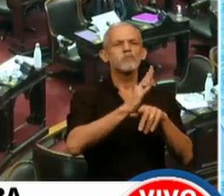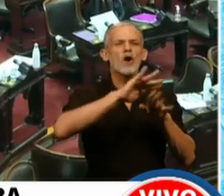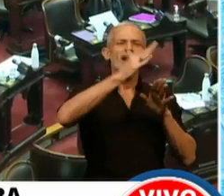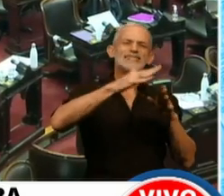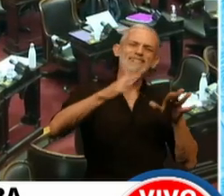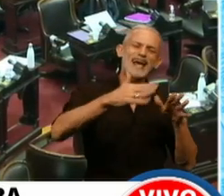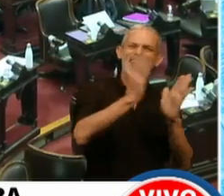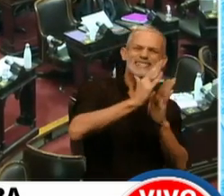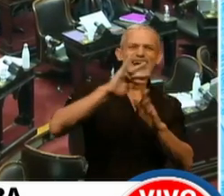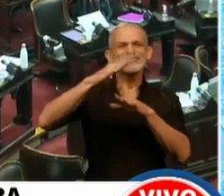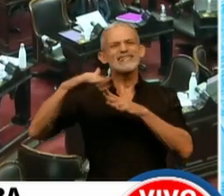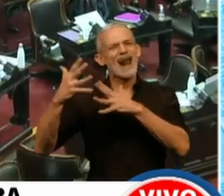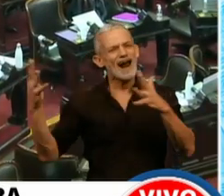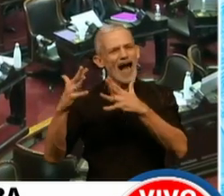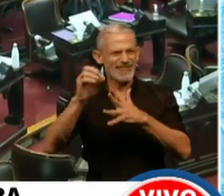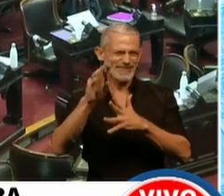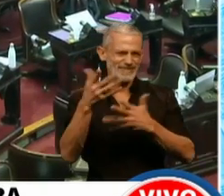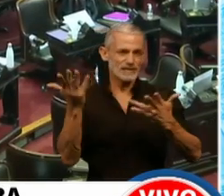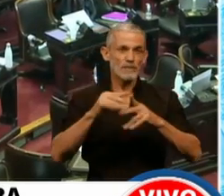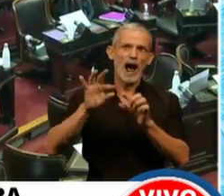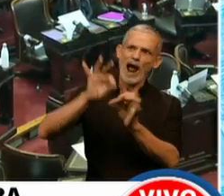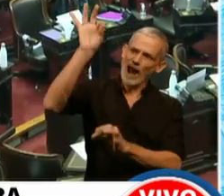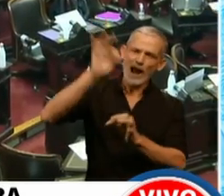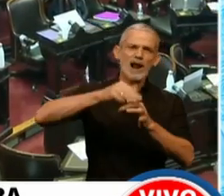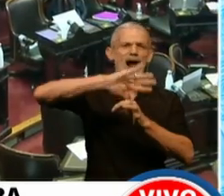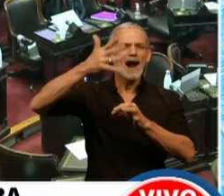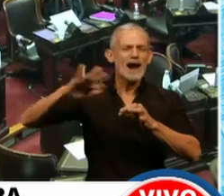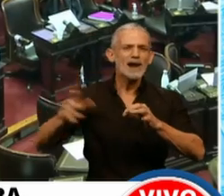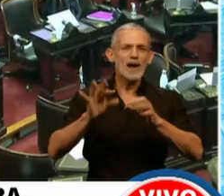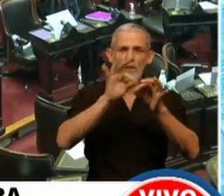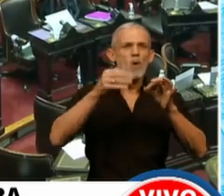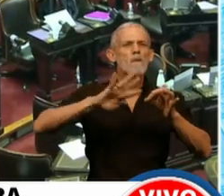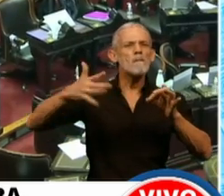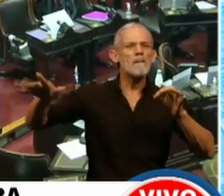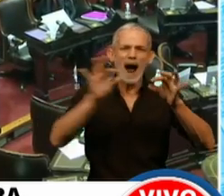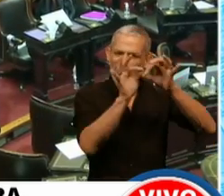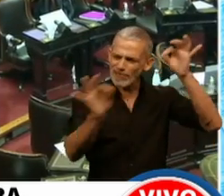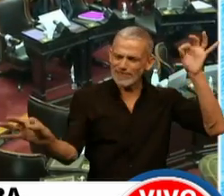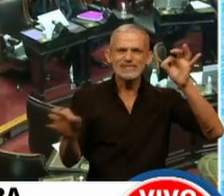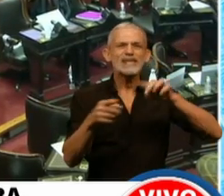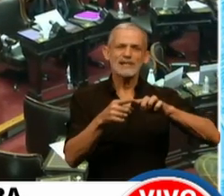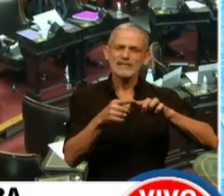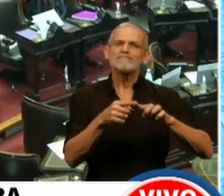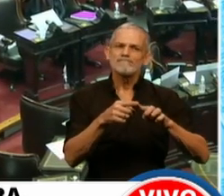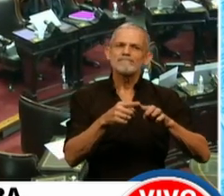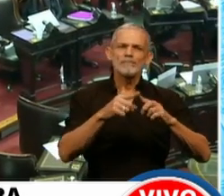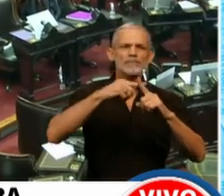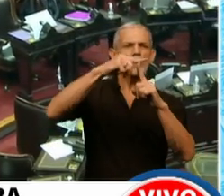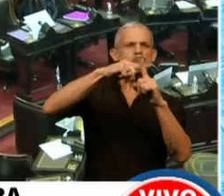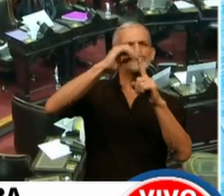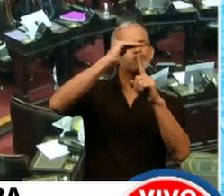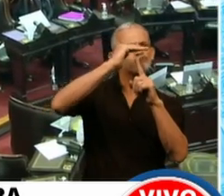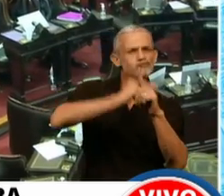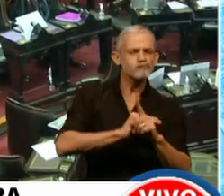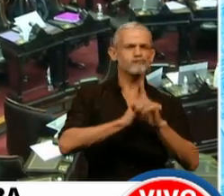chicas y sierras grandes cuya altitud relieve y distancia el mar afectan particularmente la térmica y de las